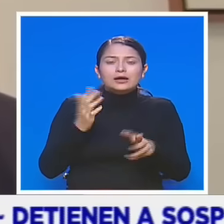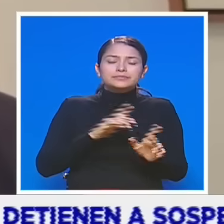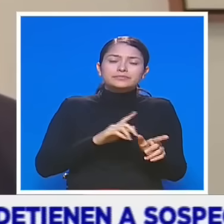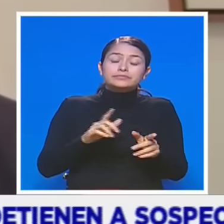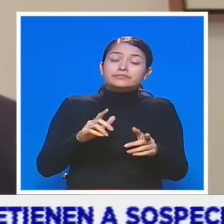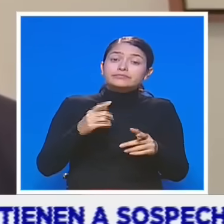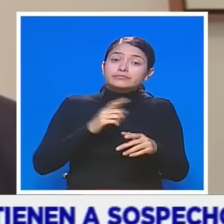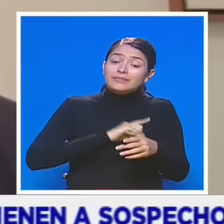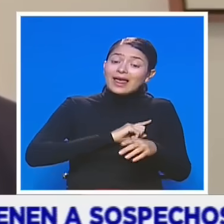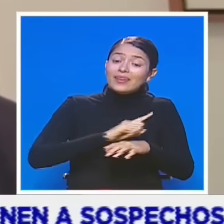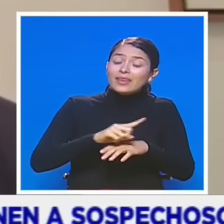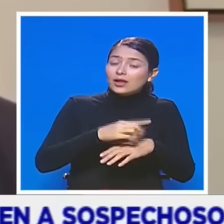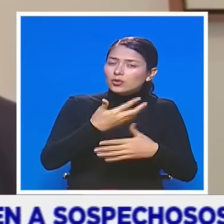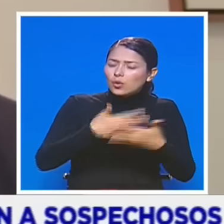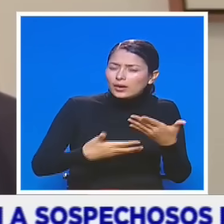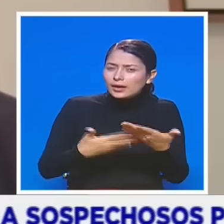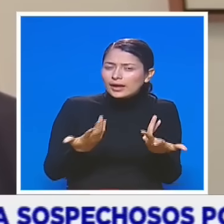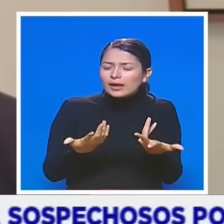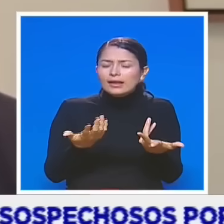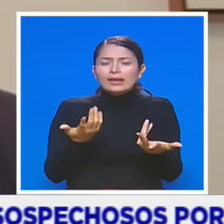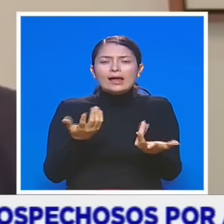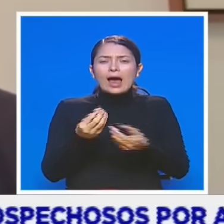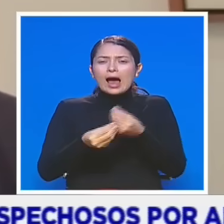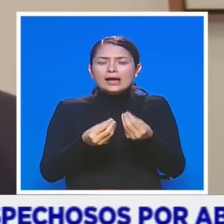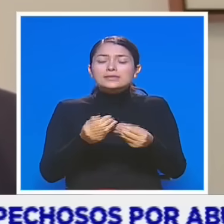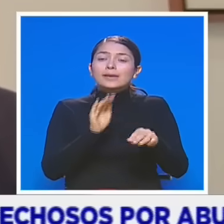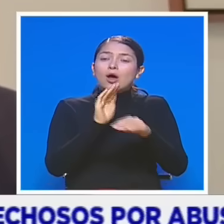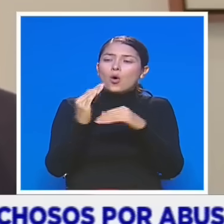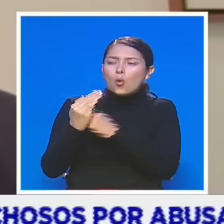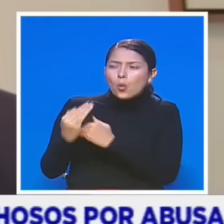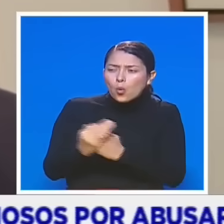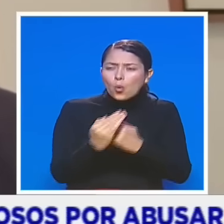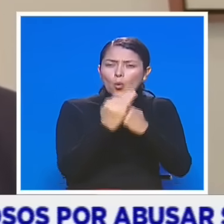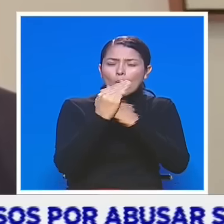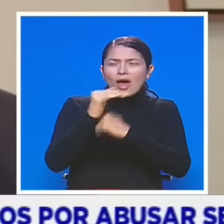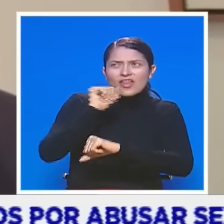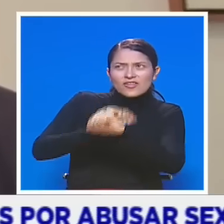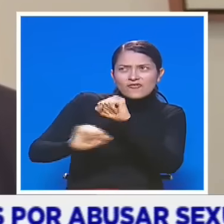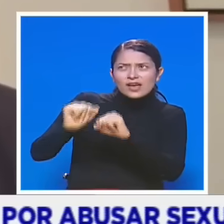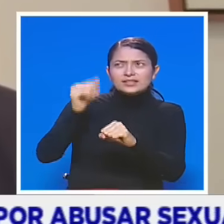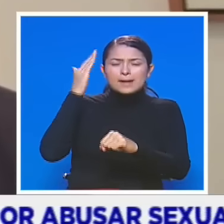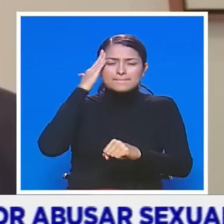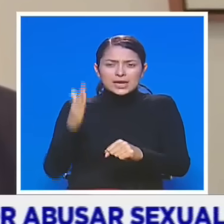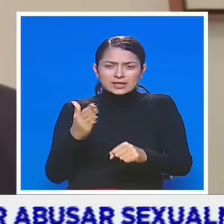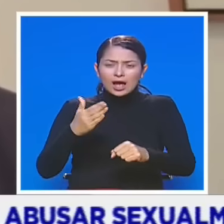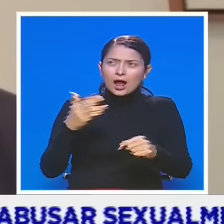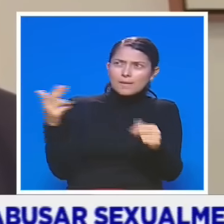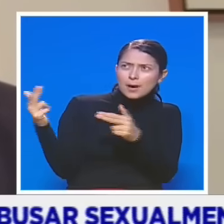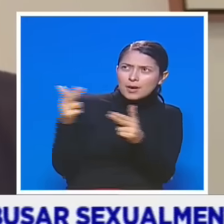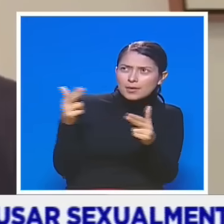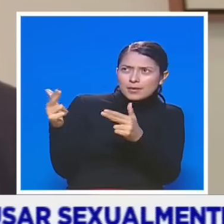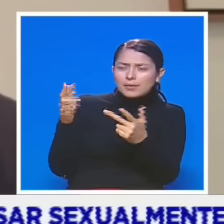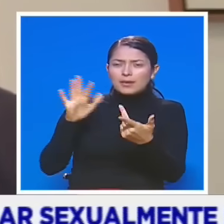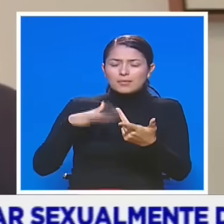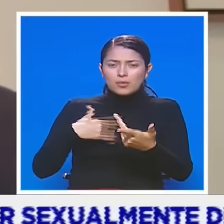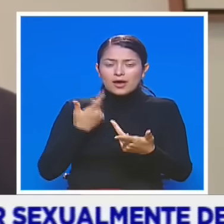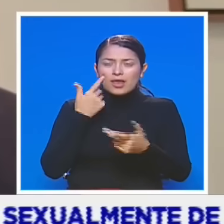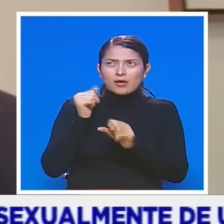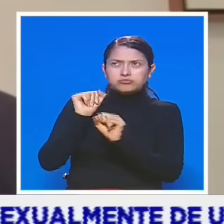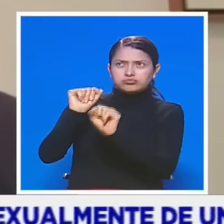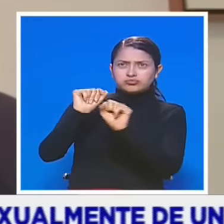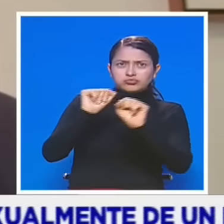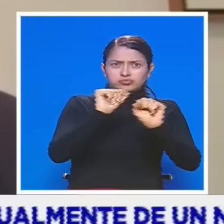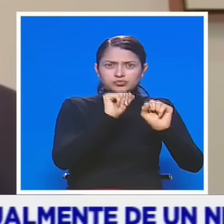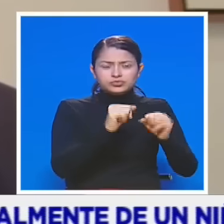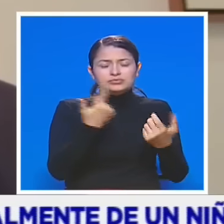decreto es más sobre las acciones para protegerse, para defenderse, las acciones militares, la toma de decisiones para enfrentar